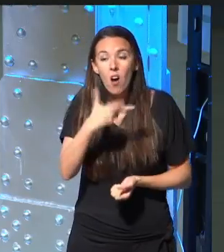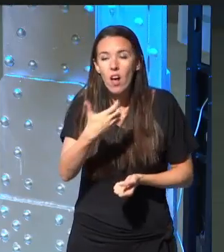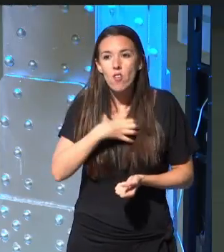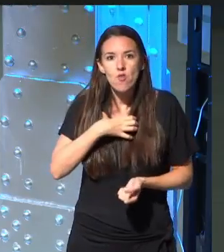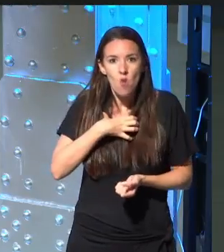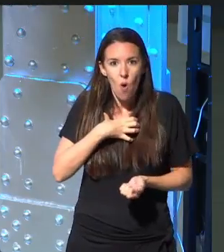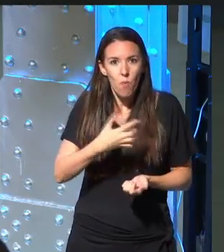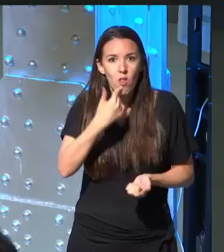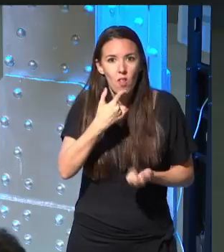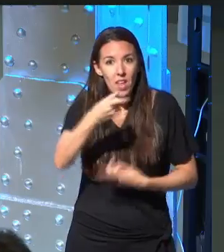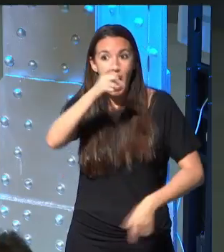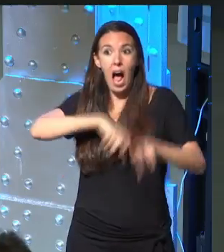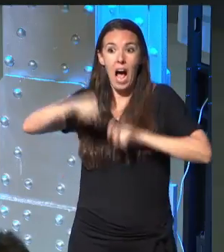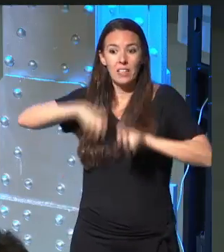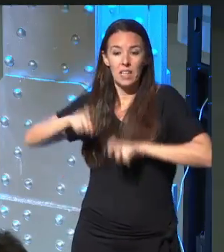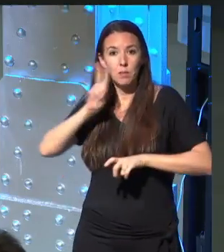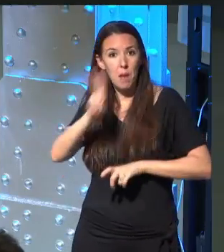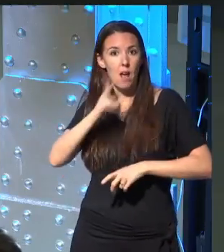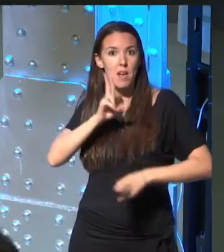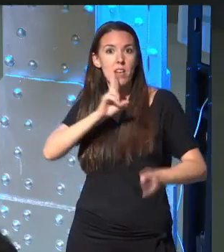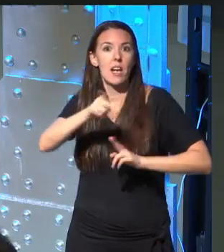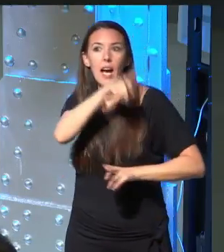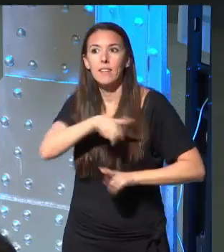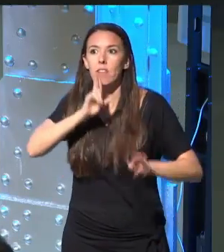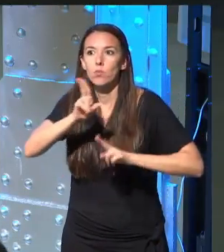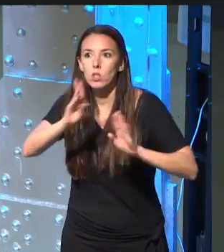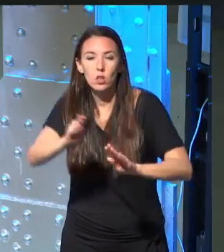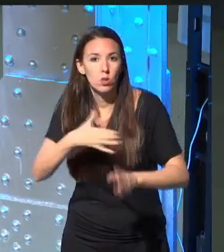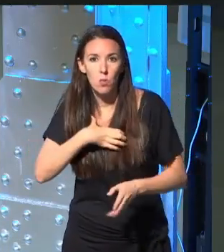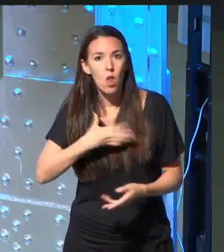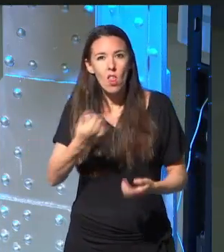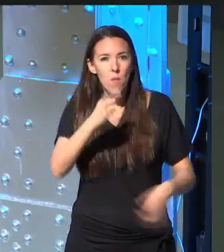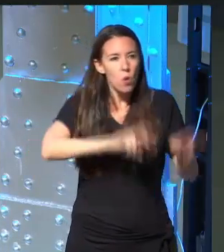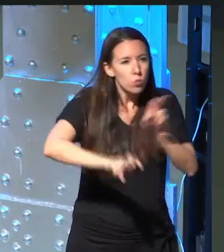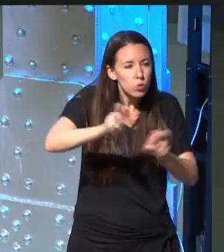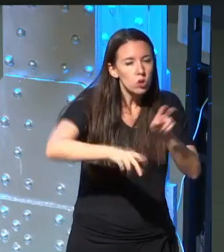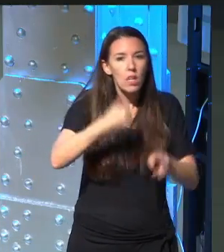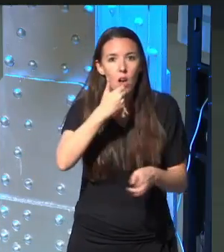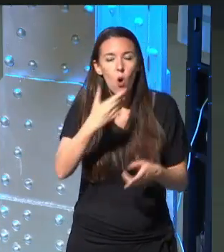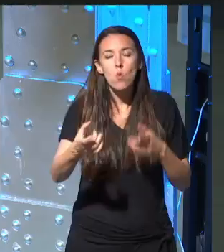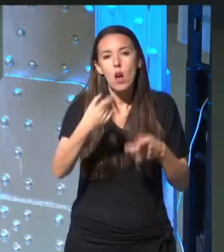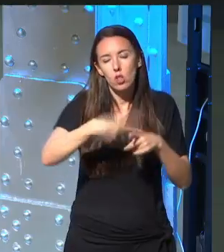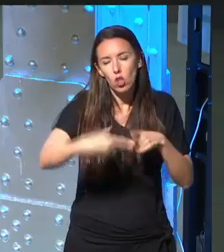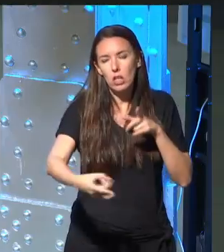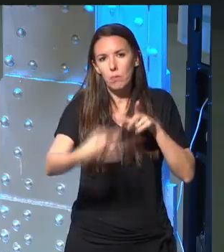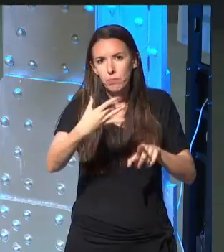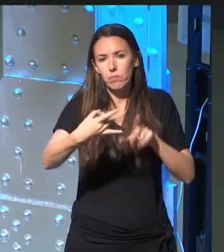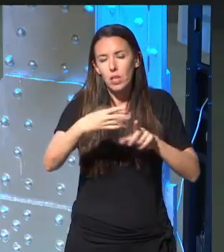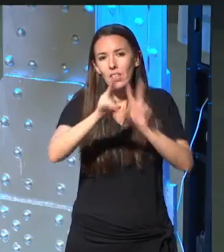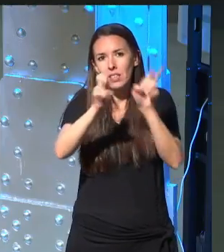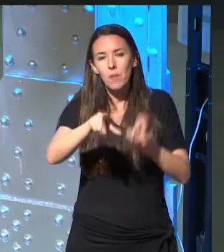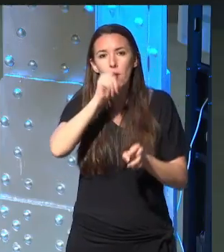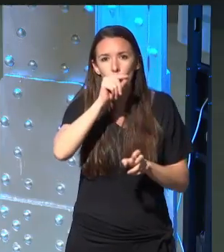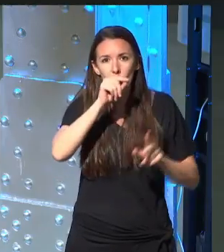siquiera puedo volver atrás para ver las respuestas de la gente. Entonces ya... Tendría que hacer búsquedas. Sí que me han ido llegando cosas. Me han llegado muchas veces lo que tú